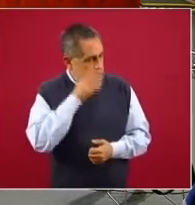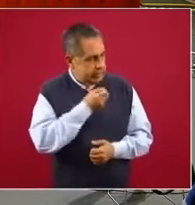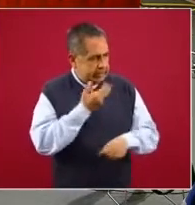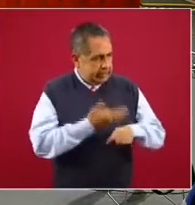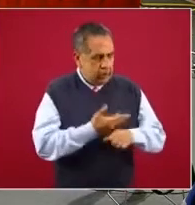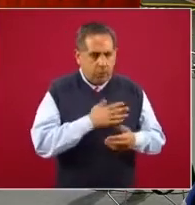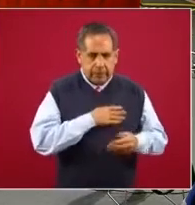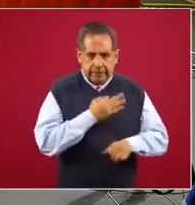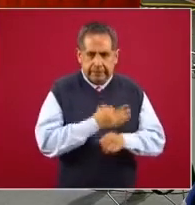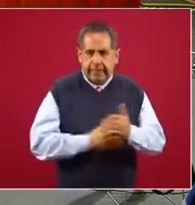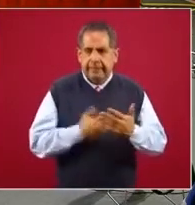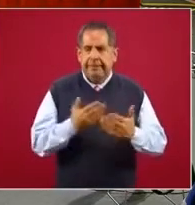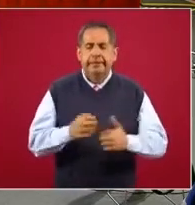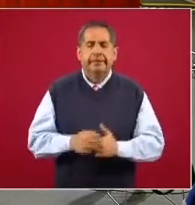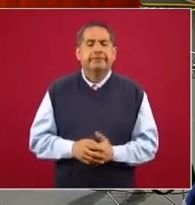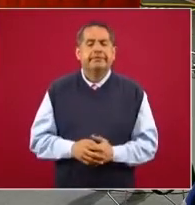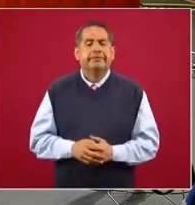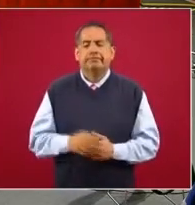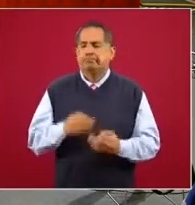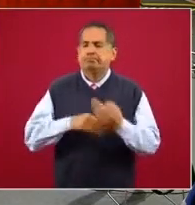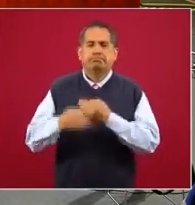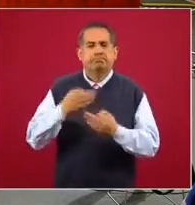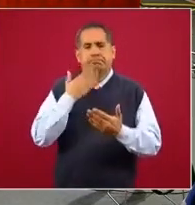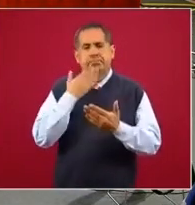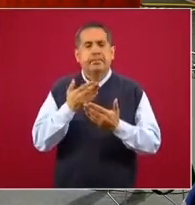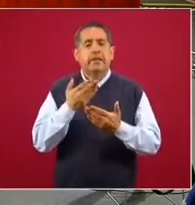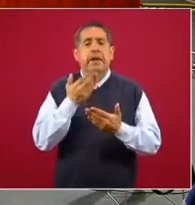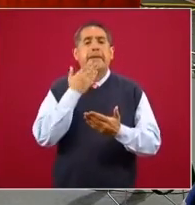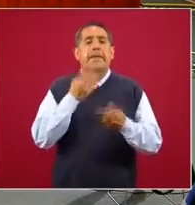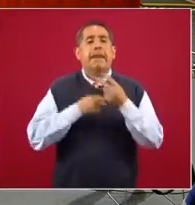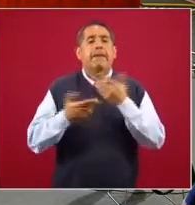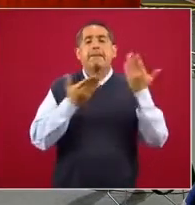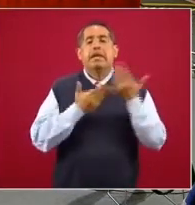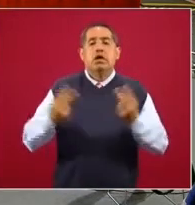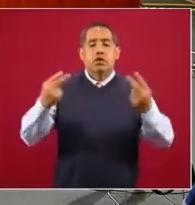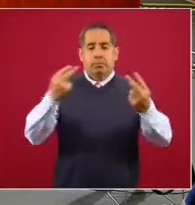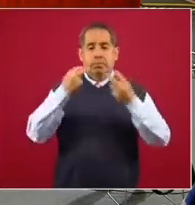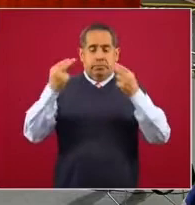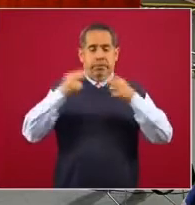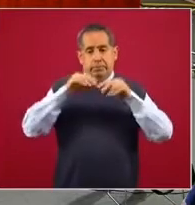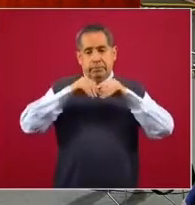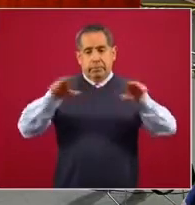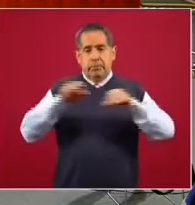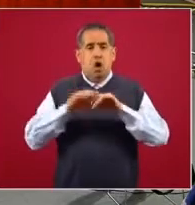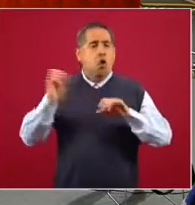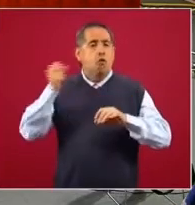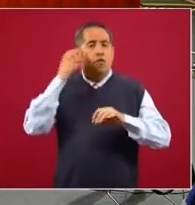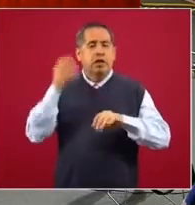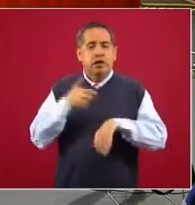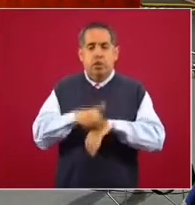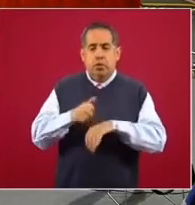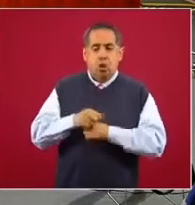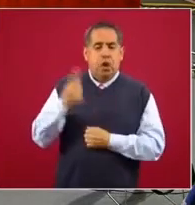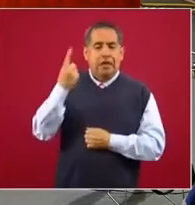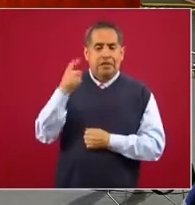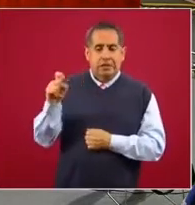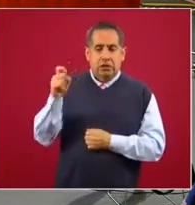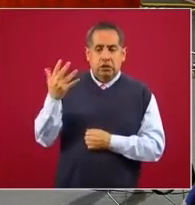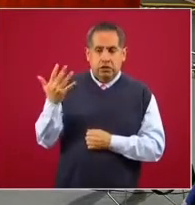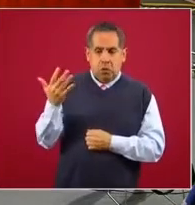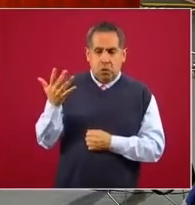Muy buenas tardes con todas y con todos. Bienvenidos a la conferencia vespertina número 150